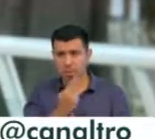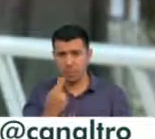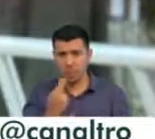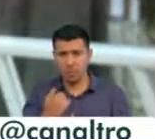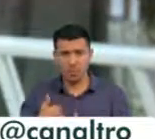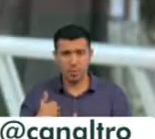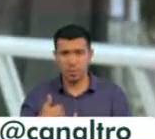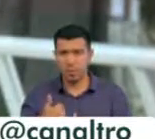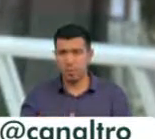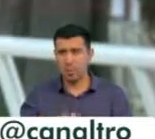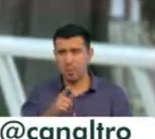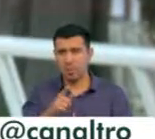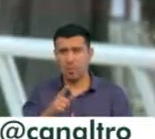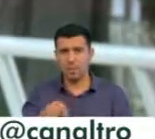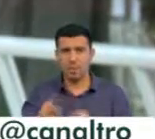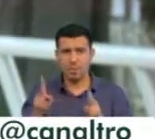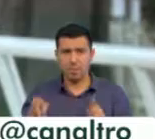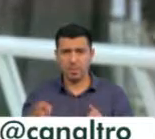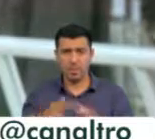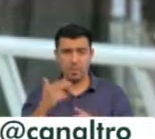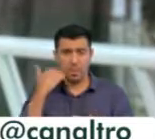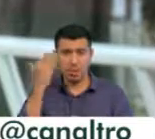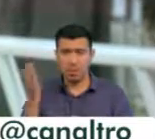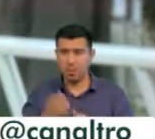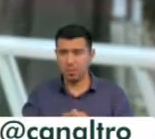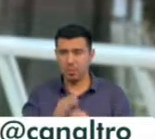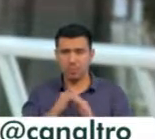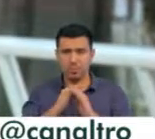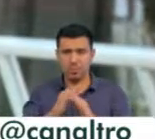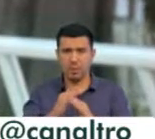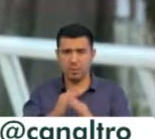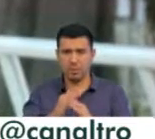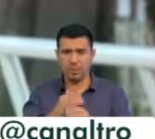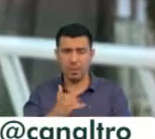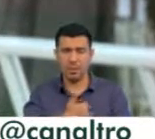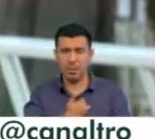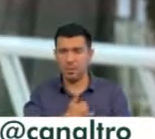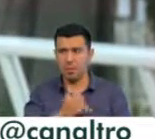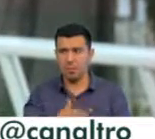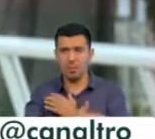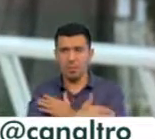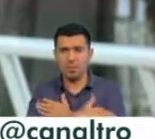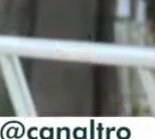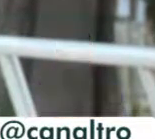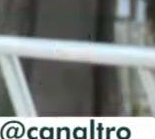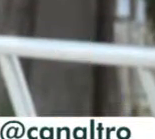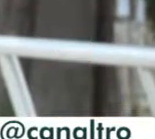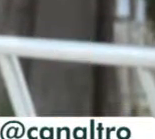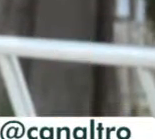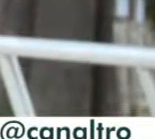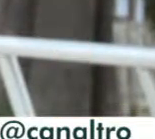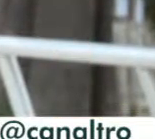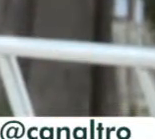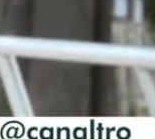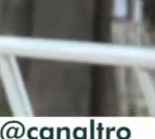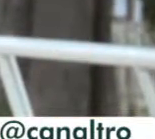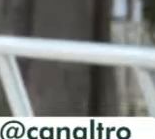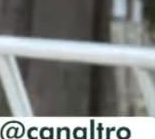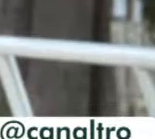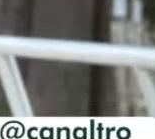jóvenes y personas adultas es evitar que la juventud pamplonesa esté cerca del consumo de